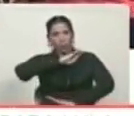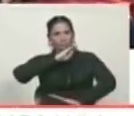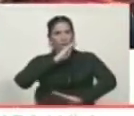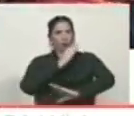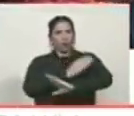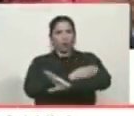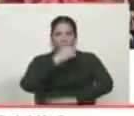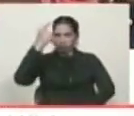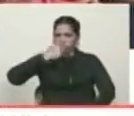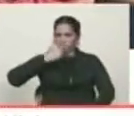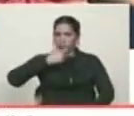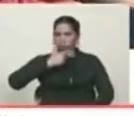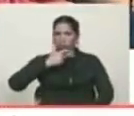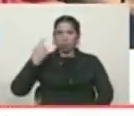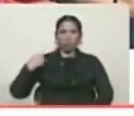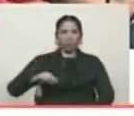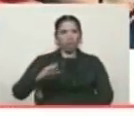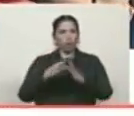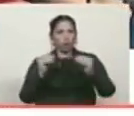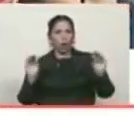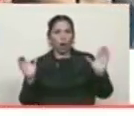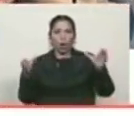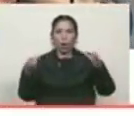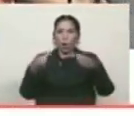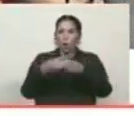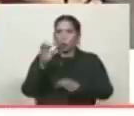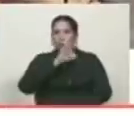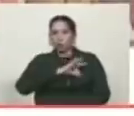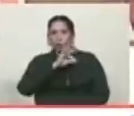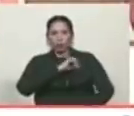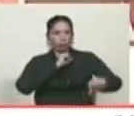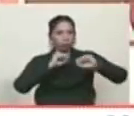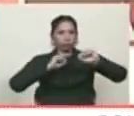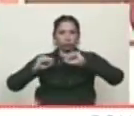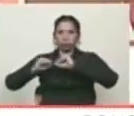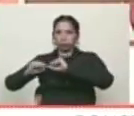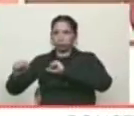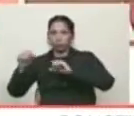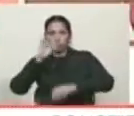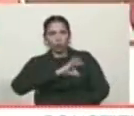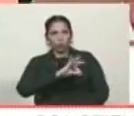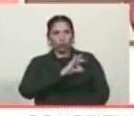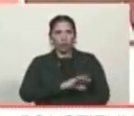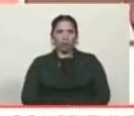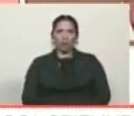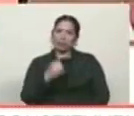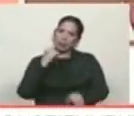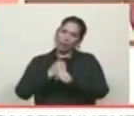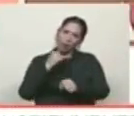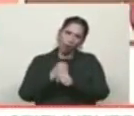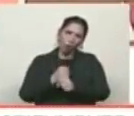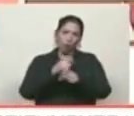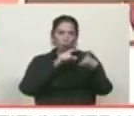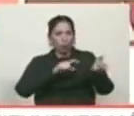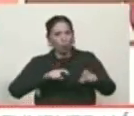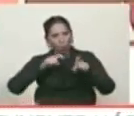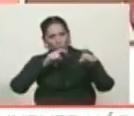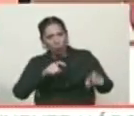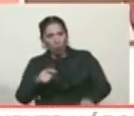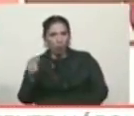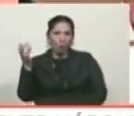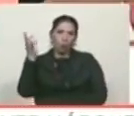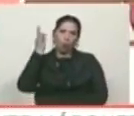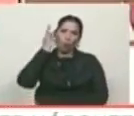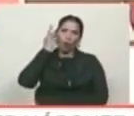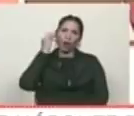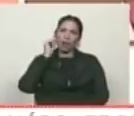la entereza que tienen todos los colectivos sociales, todos los grupos sociales, todos los movimientos sociales, de trabajadores, de campesinos, de mujeres,